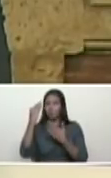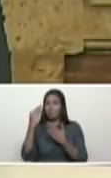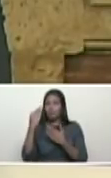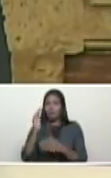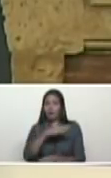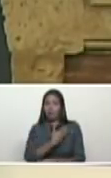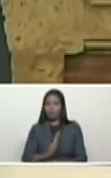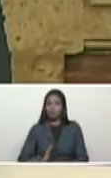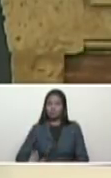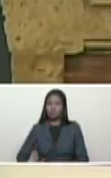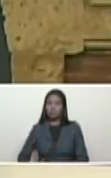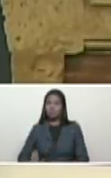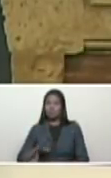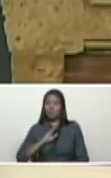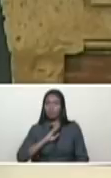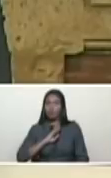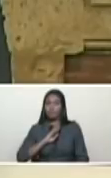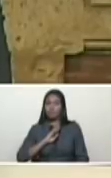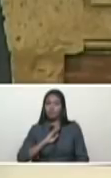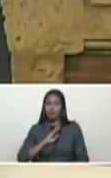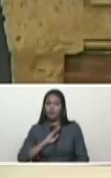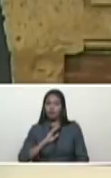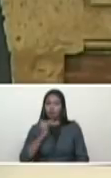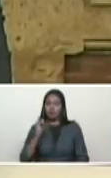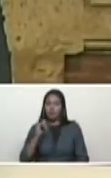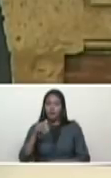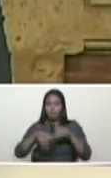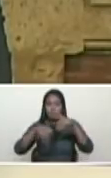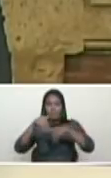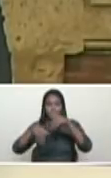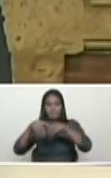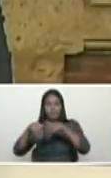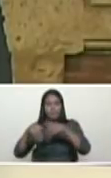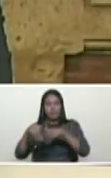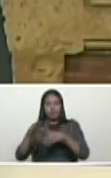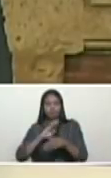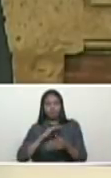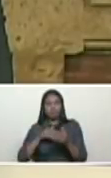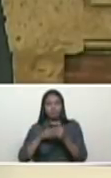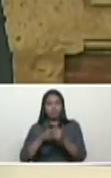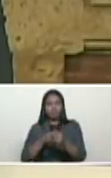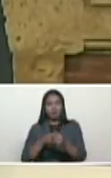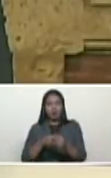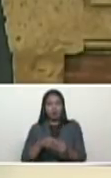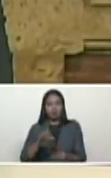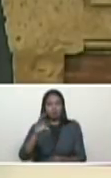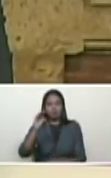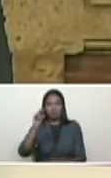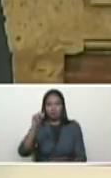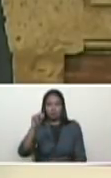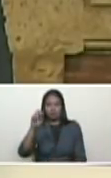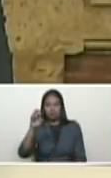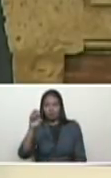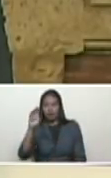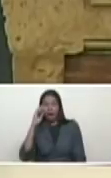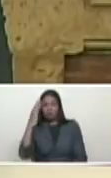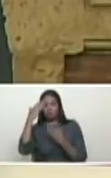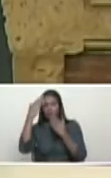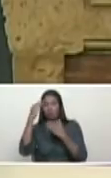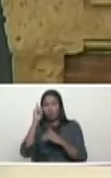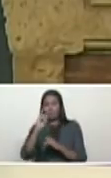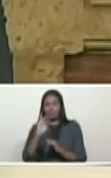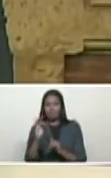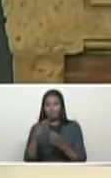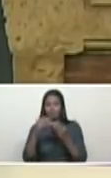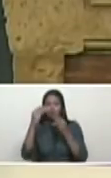presidenta del poder electoral rectora del consejo nacional electoral doctora tibisay lucena y a todo el